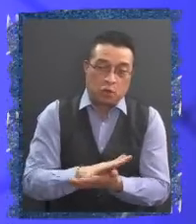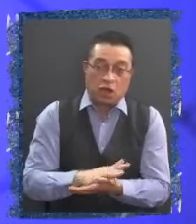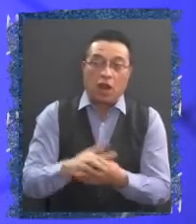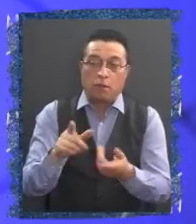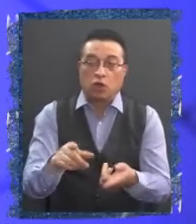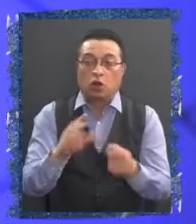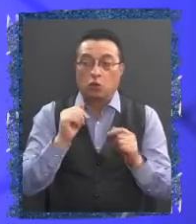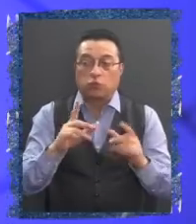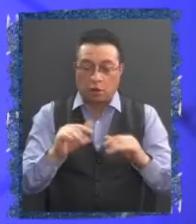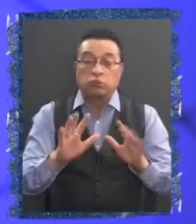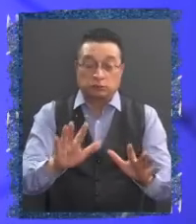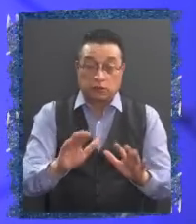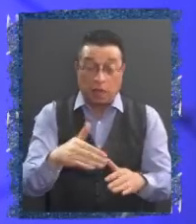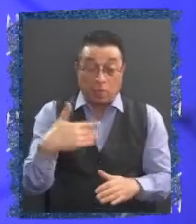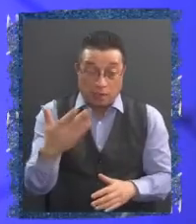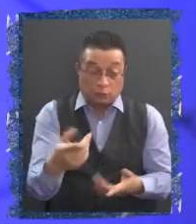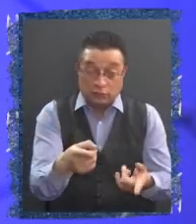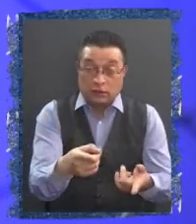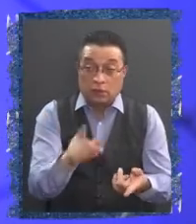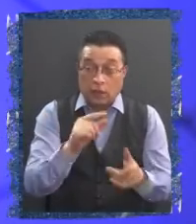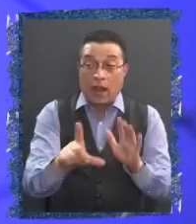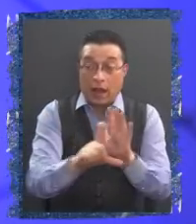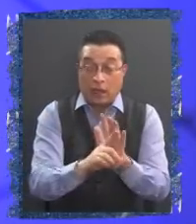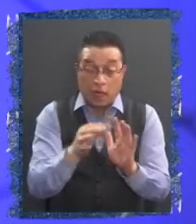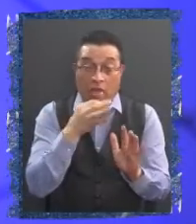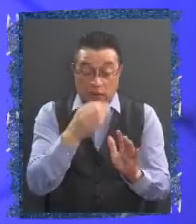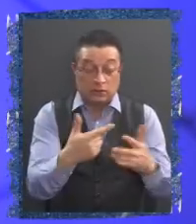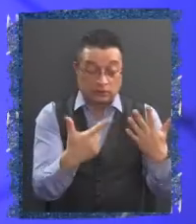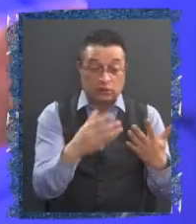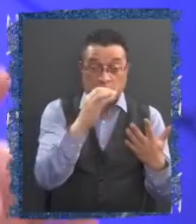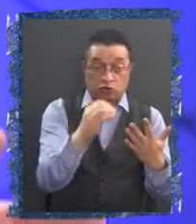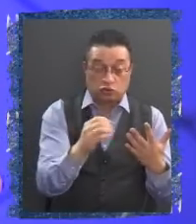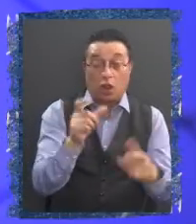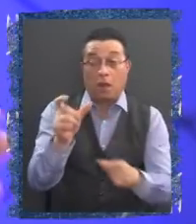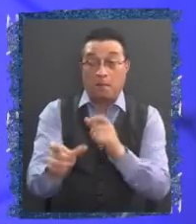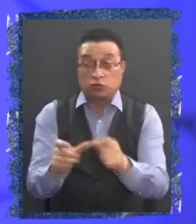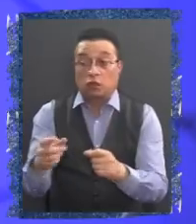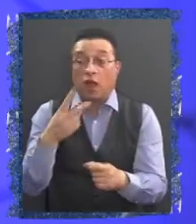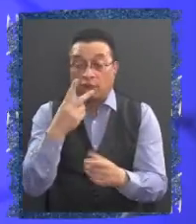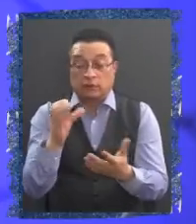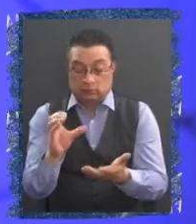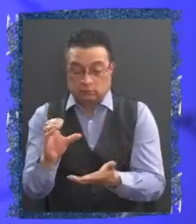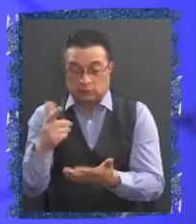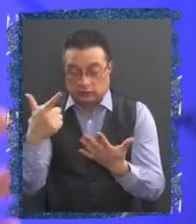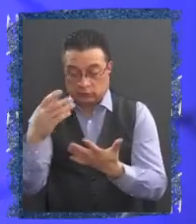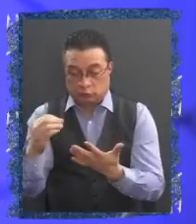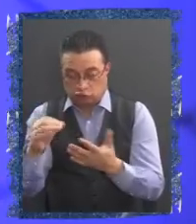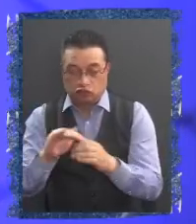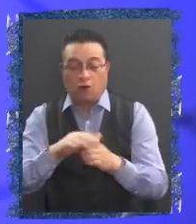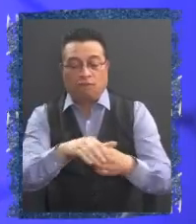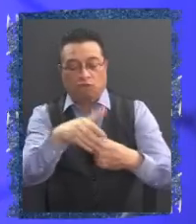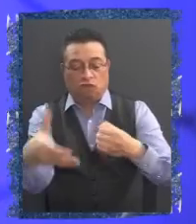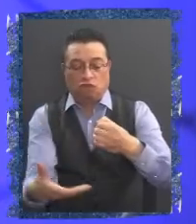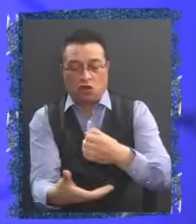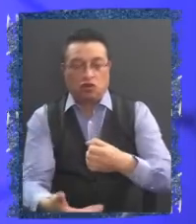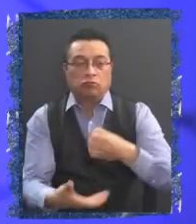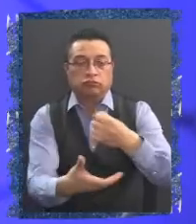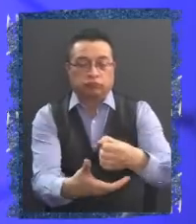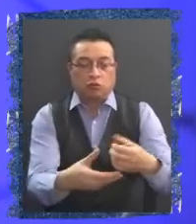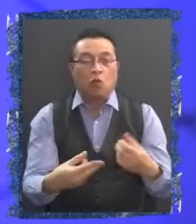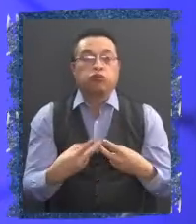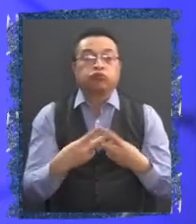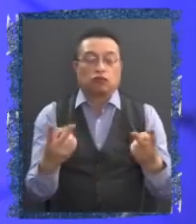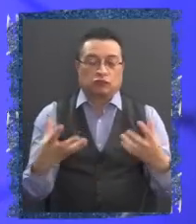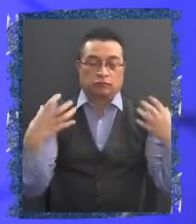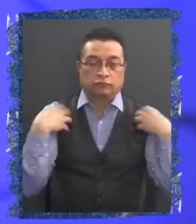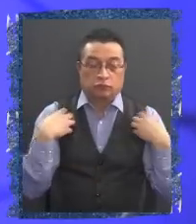ley, ¿no? Más adelante. La ley dice un 7%, la gente va a tener que entregar su 7% a este fondo, que va a ser administrado por el público, y para comprar